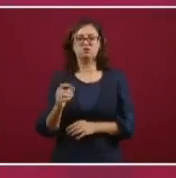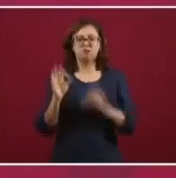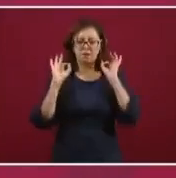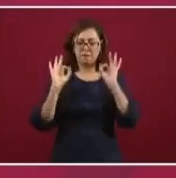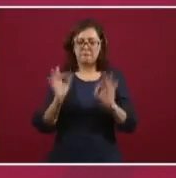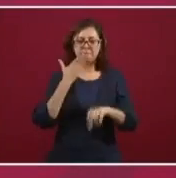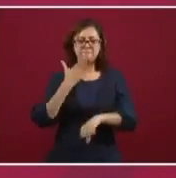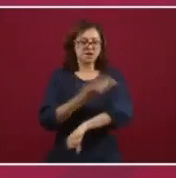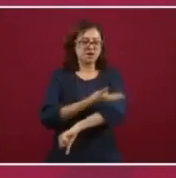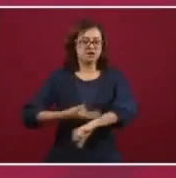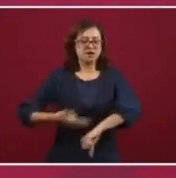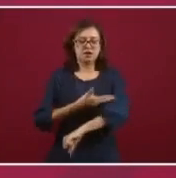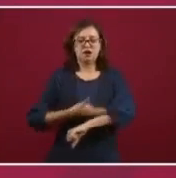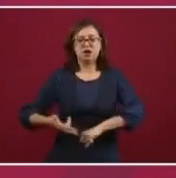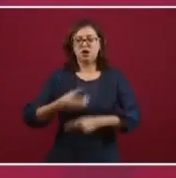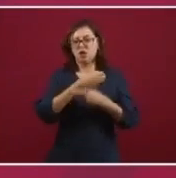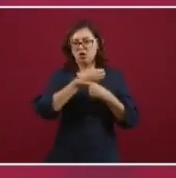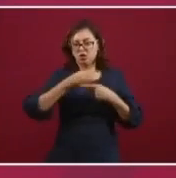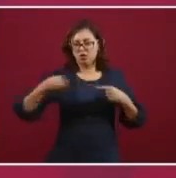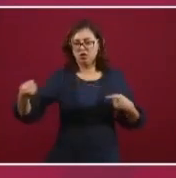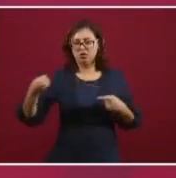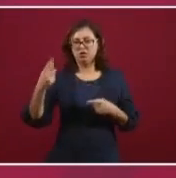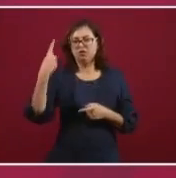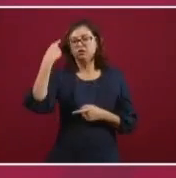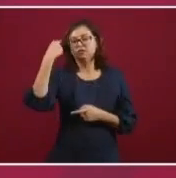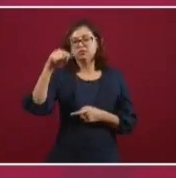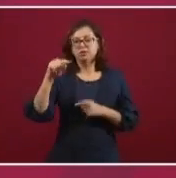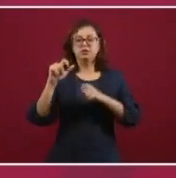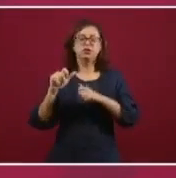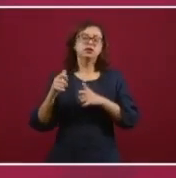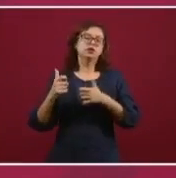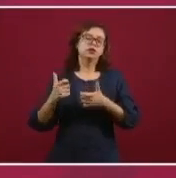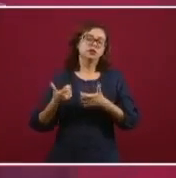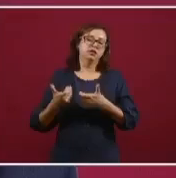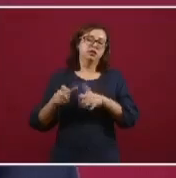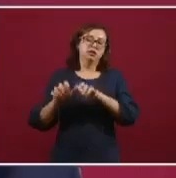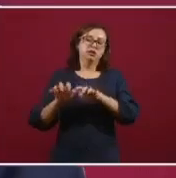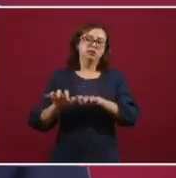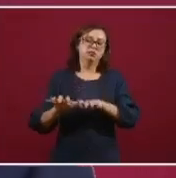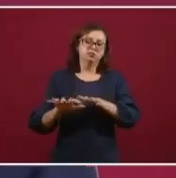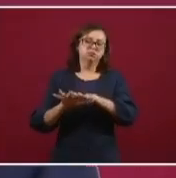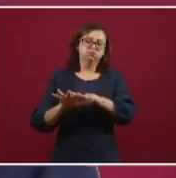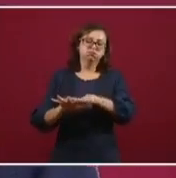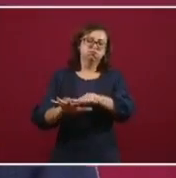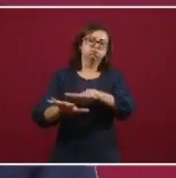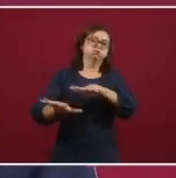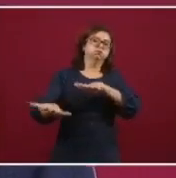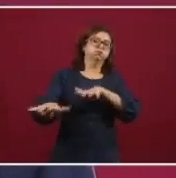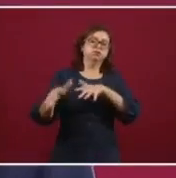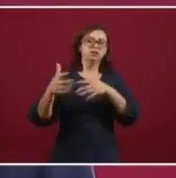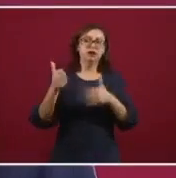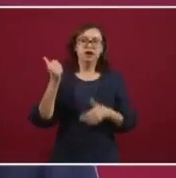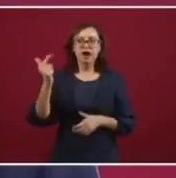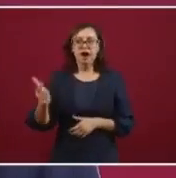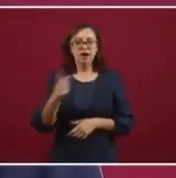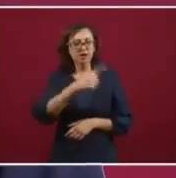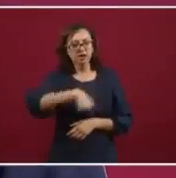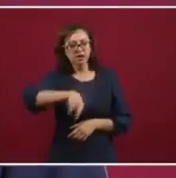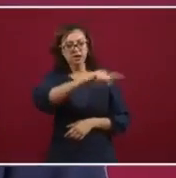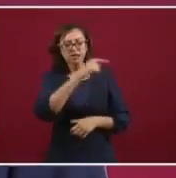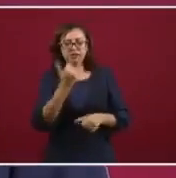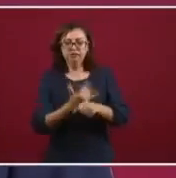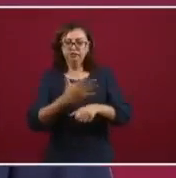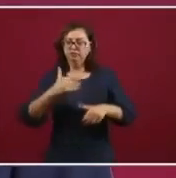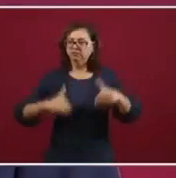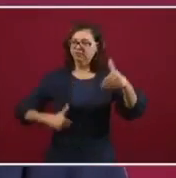bien para no afectar el tráfico, que no se vayan a molestar nuestros adversarios,